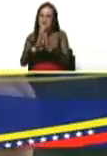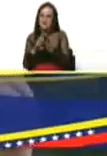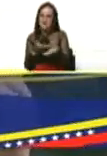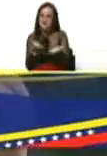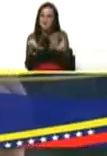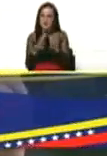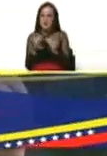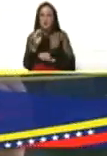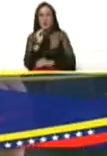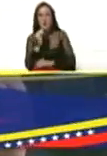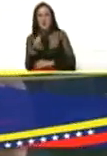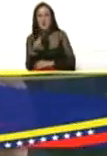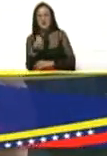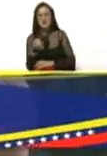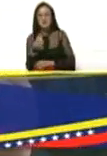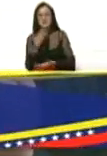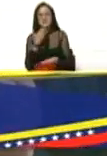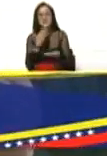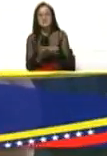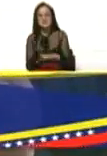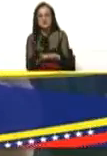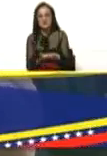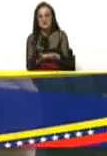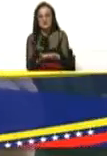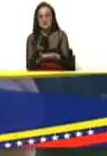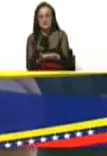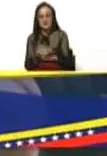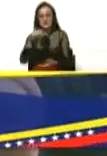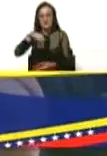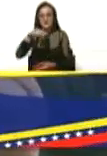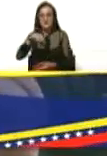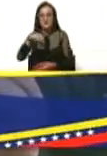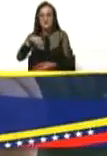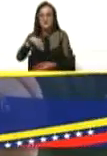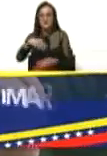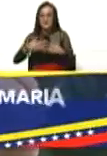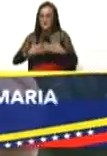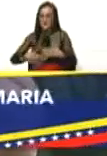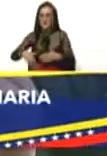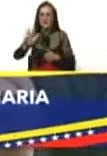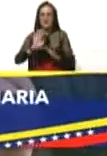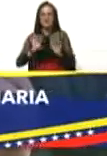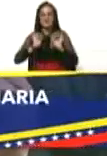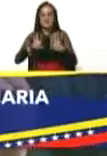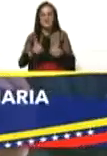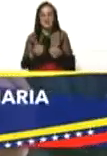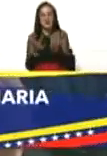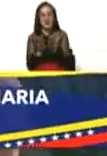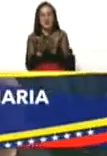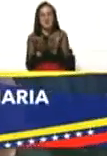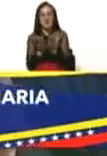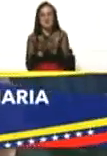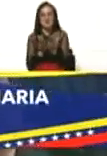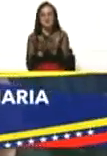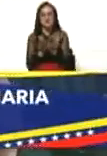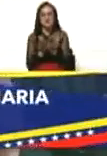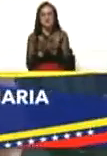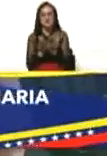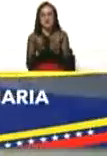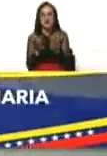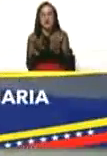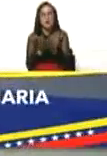muchachos y muchachas pues le estarán dando las gracias desde hoy y todo el tiempo, ya que para el inicio de clase tendrán esas